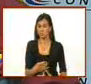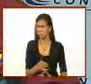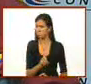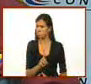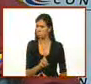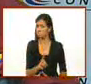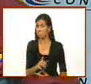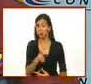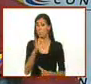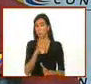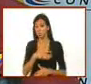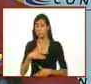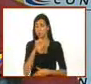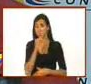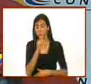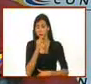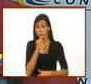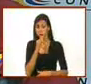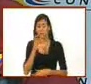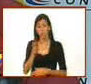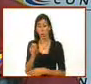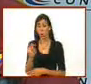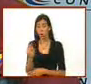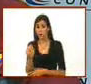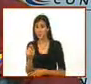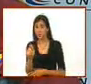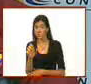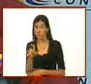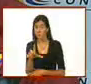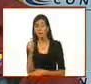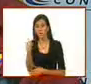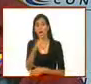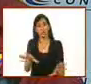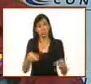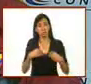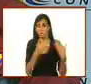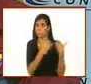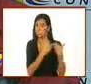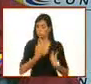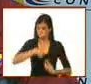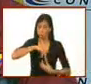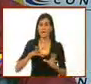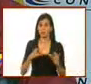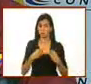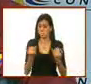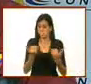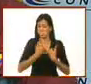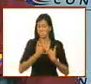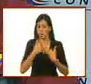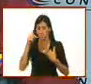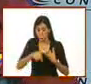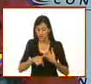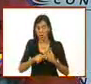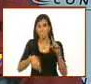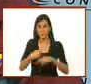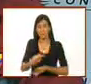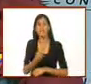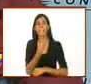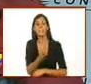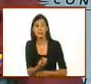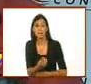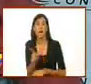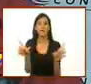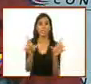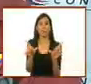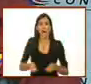para nada en que tenga información en Conatel. Y que bueno, cada quien asuma su responsabilidad, nosotros asumimos la que nos corresponde desde aquí. Mañana dirán